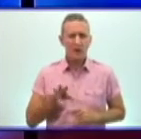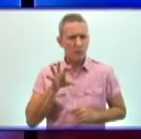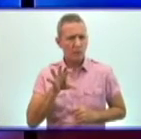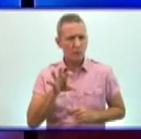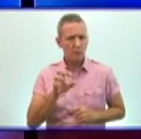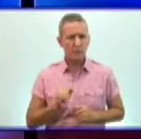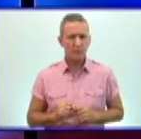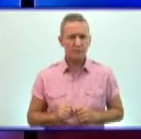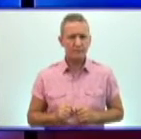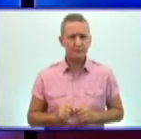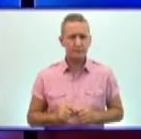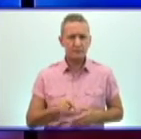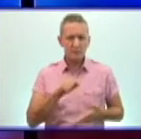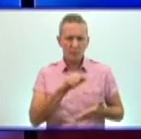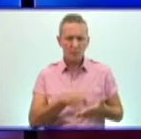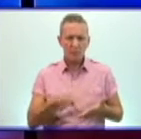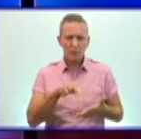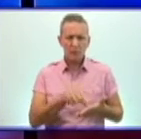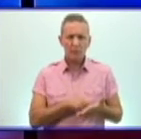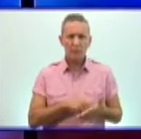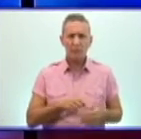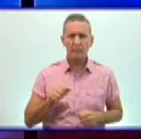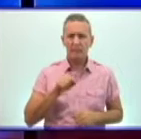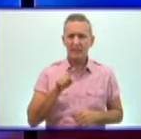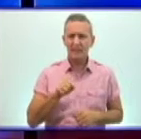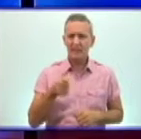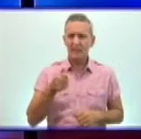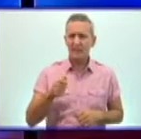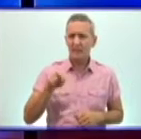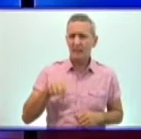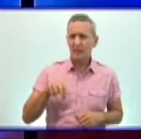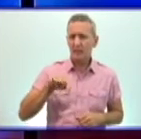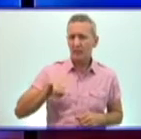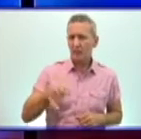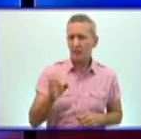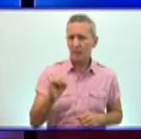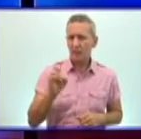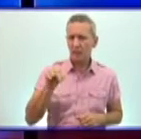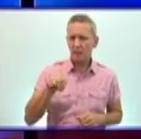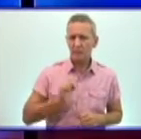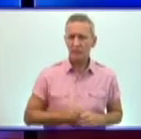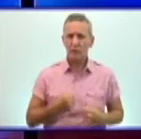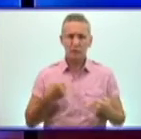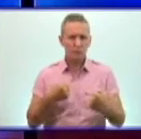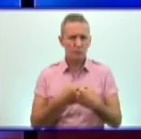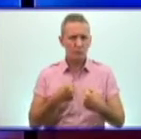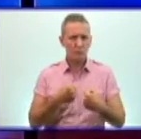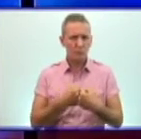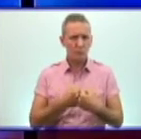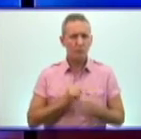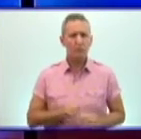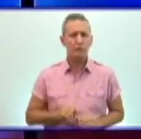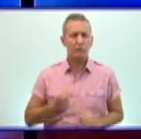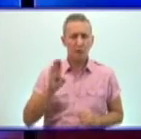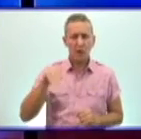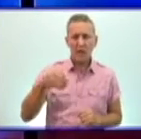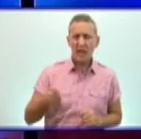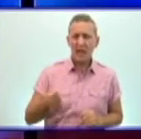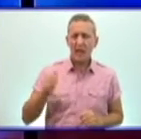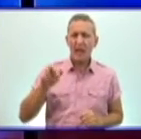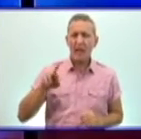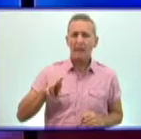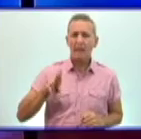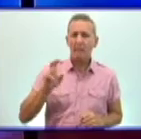por el Pacto del Zanjón, se opuso rotundamente a que Martínez Campos fuera secuestrado, porque era un hombre